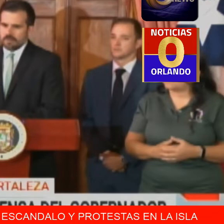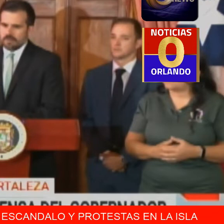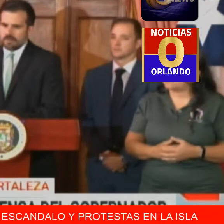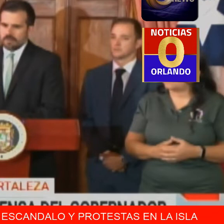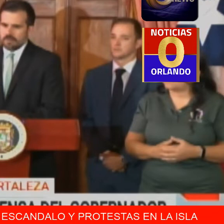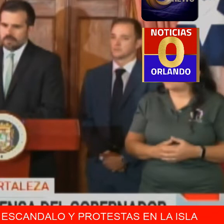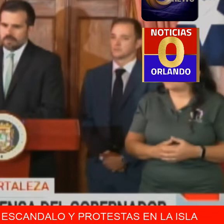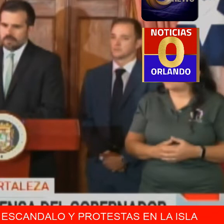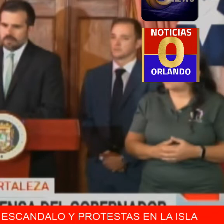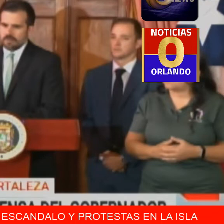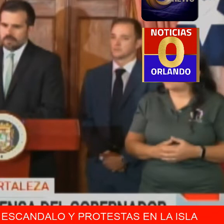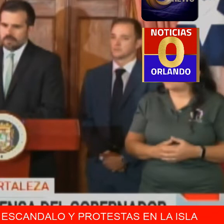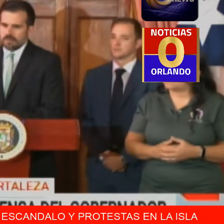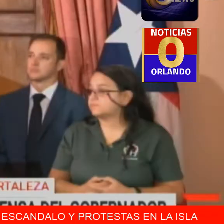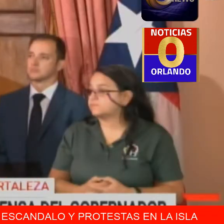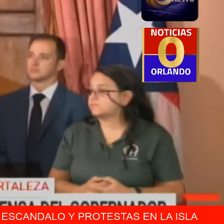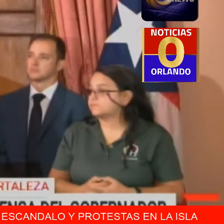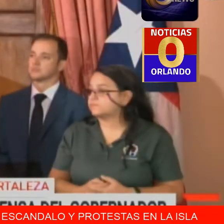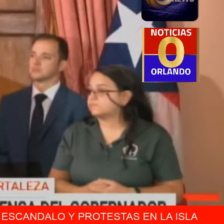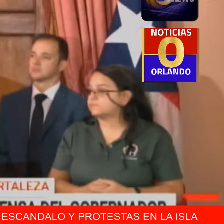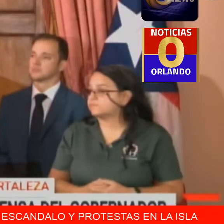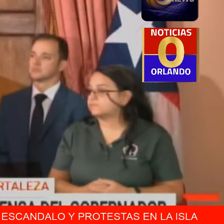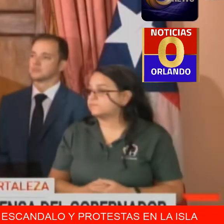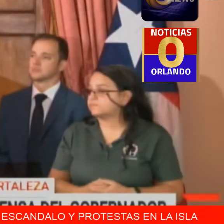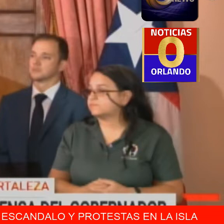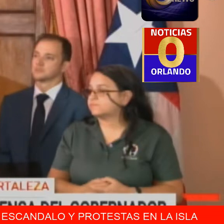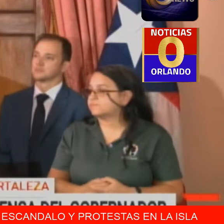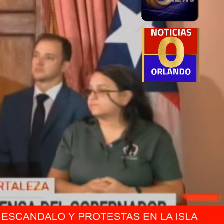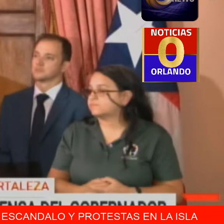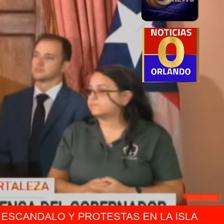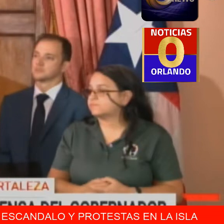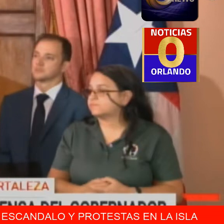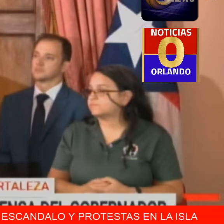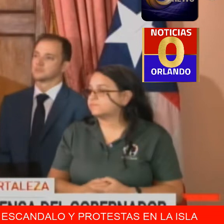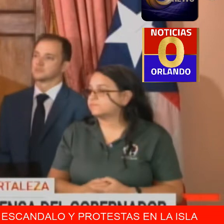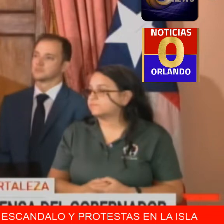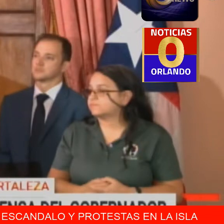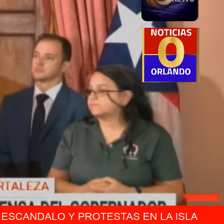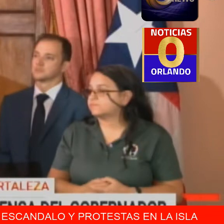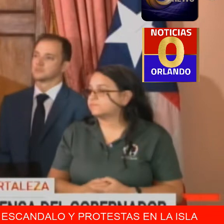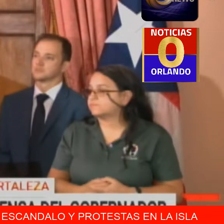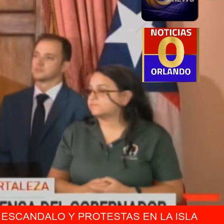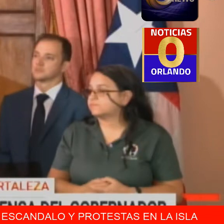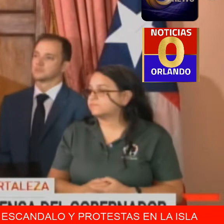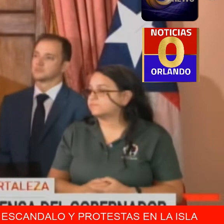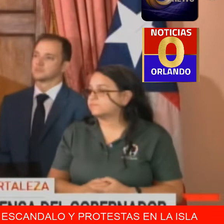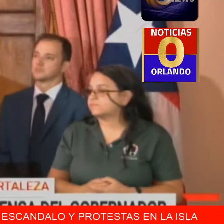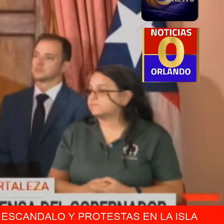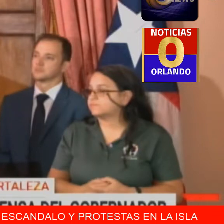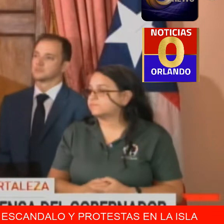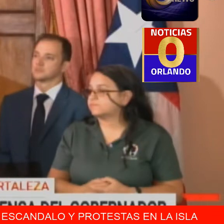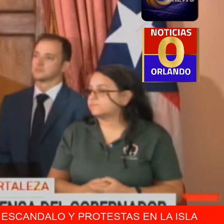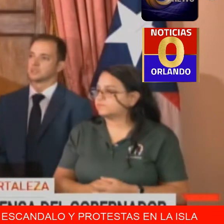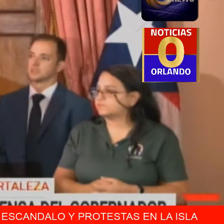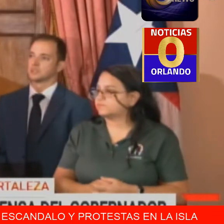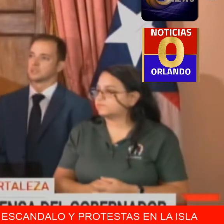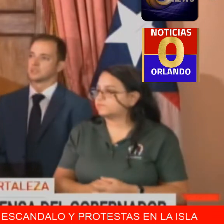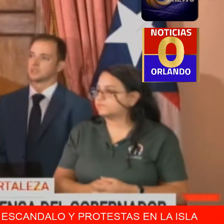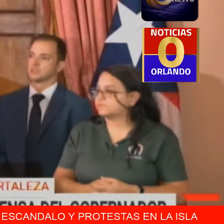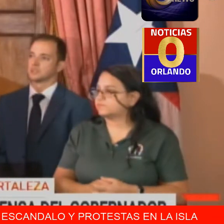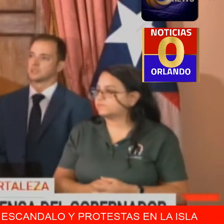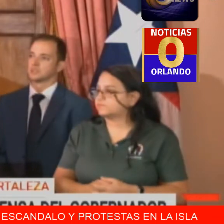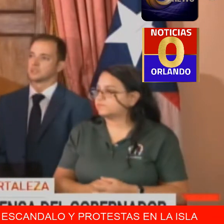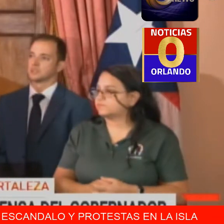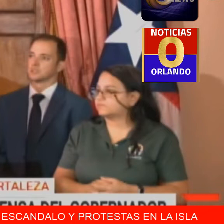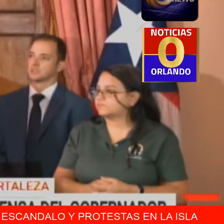transmisiones no era claro de dónde era que venían los gases lacrimógenos. Esta mañana se aclaró y la prensa no